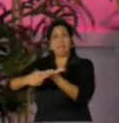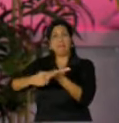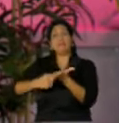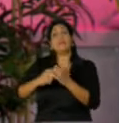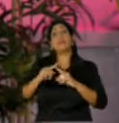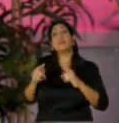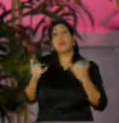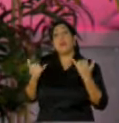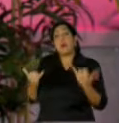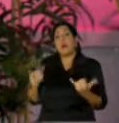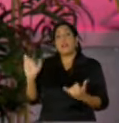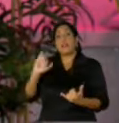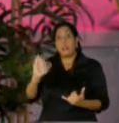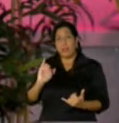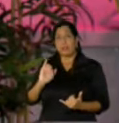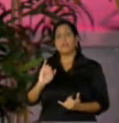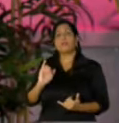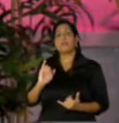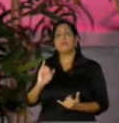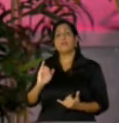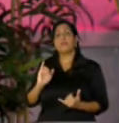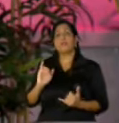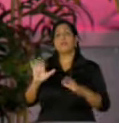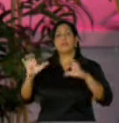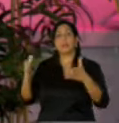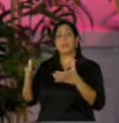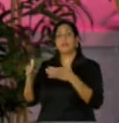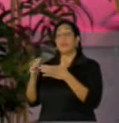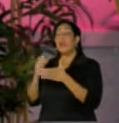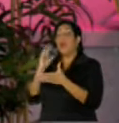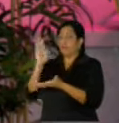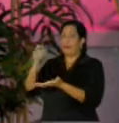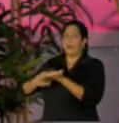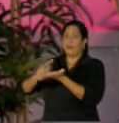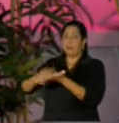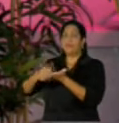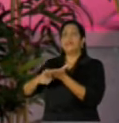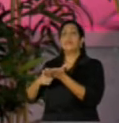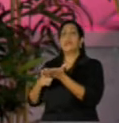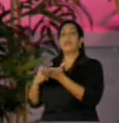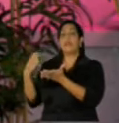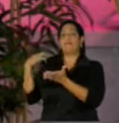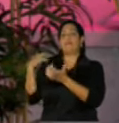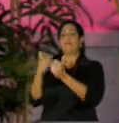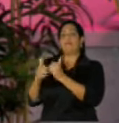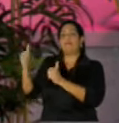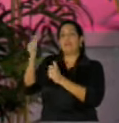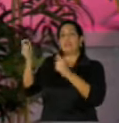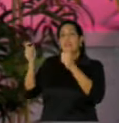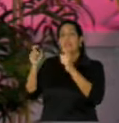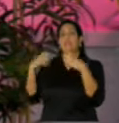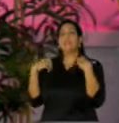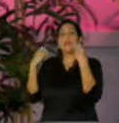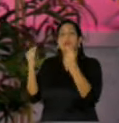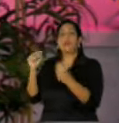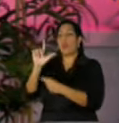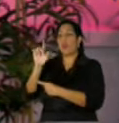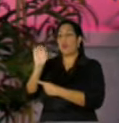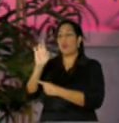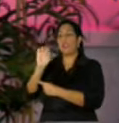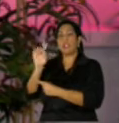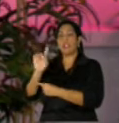ocasión también nos acompañan el secretario, estaremos también con el secretario de Salud, el doctor Lorenzo González Feliciano, y